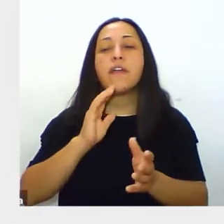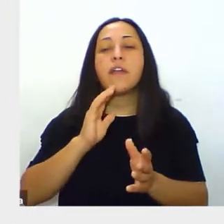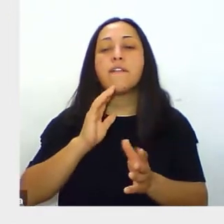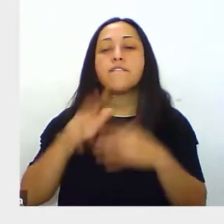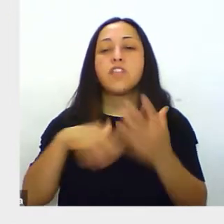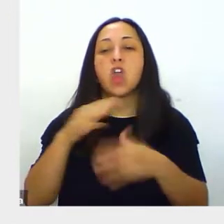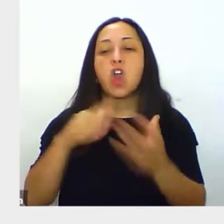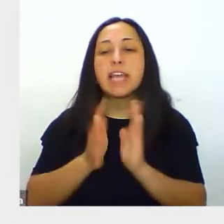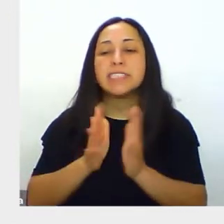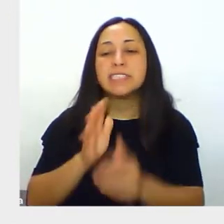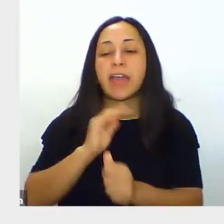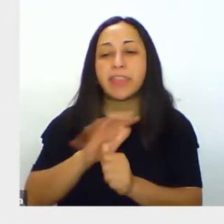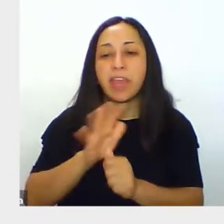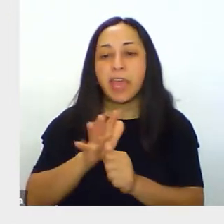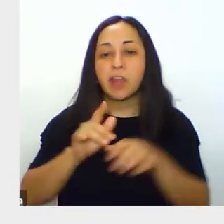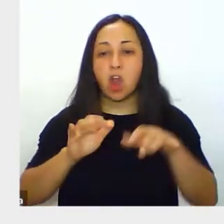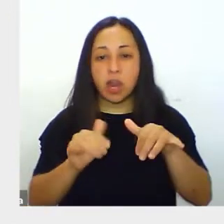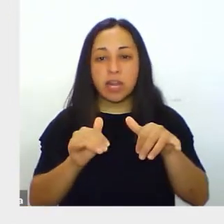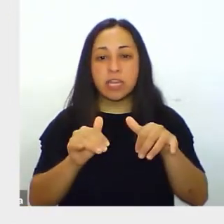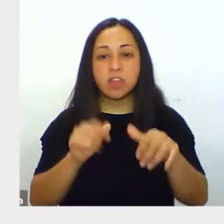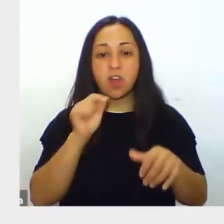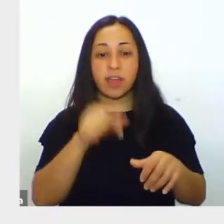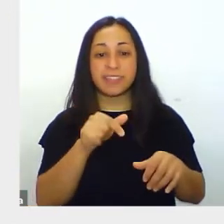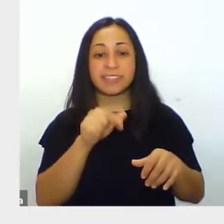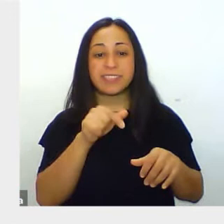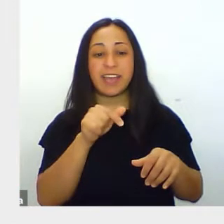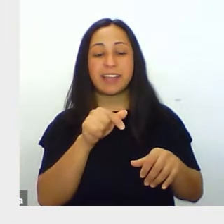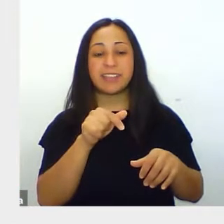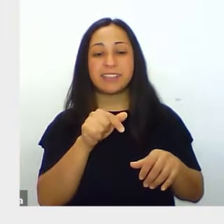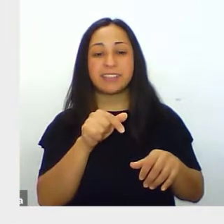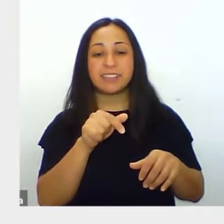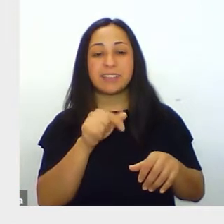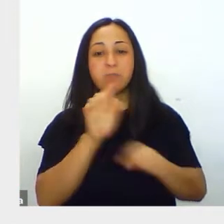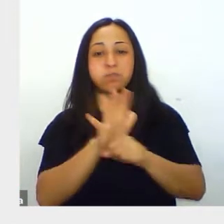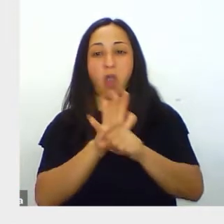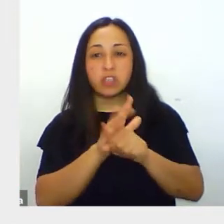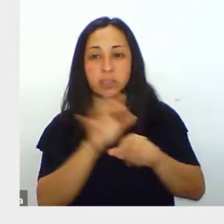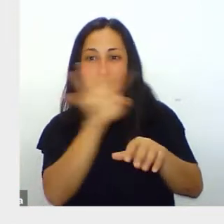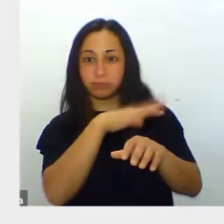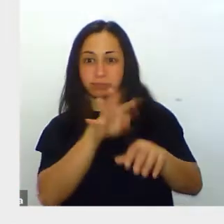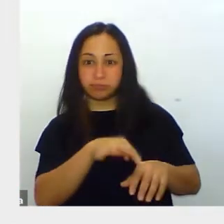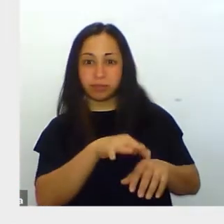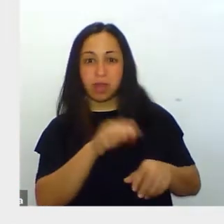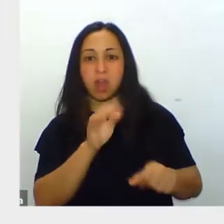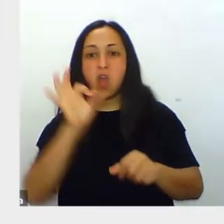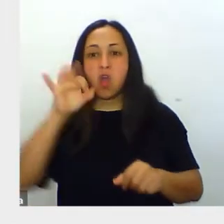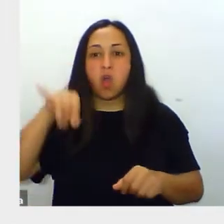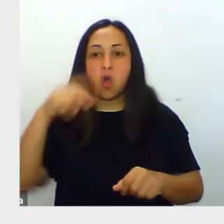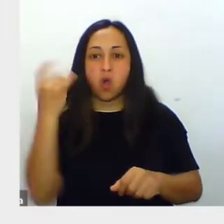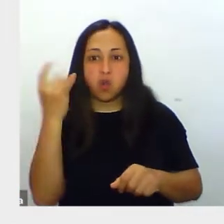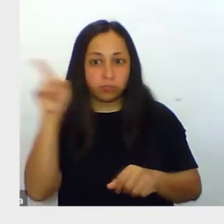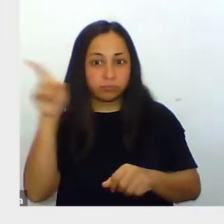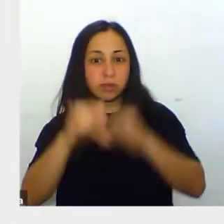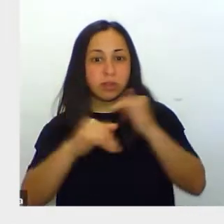línea. Y esta definición que está en esta presentación es una definición de la ONU que dice lo siguiente: que la